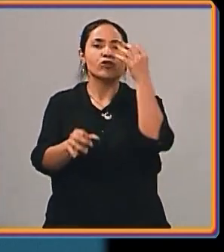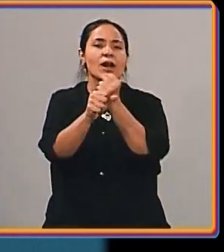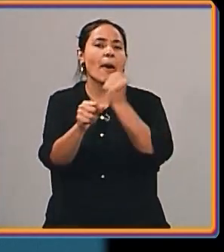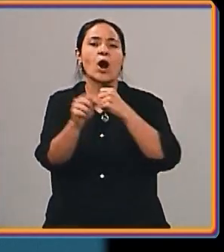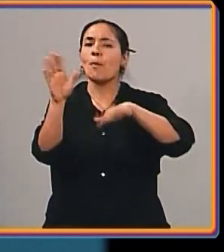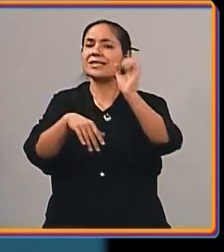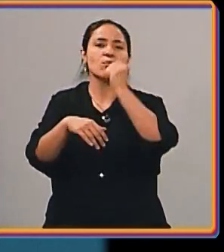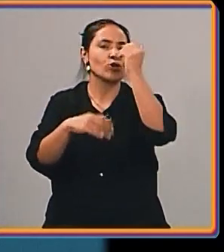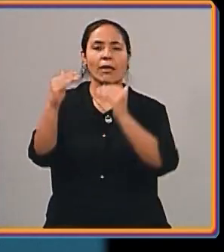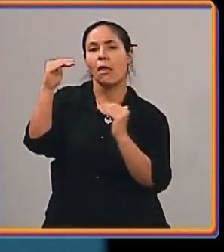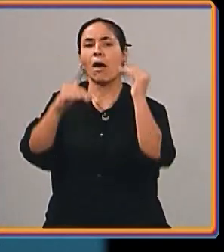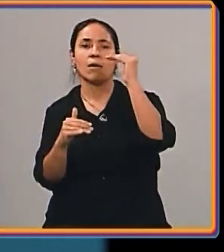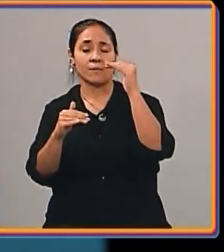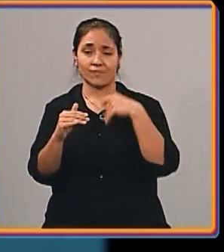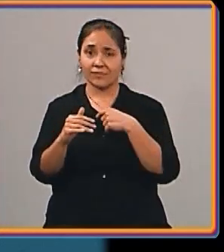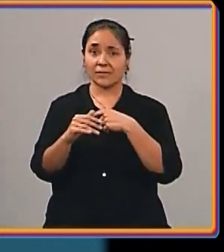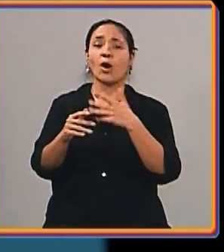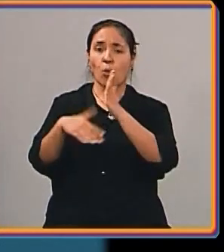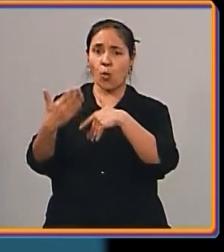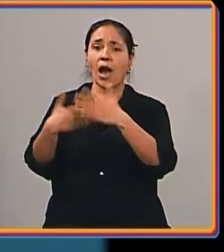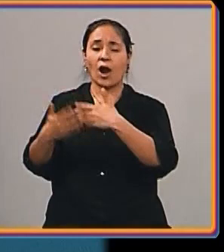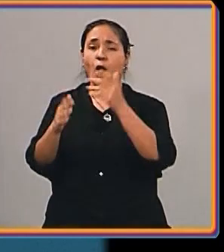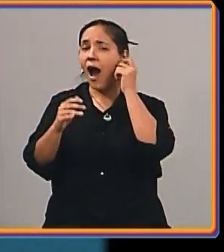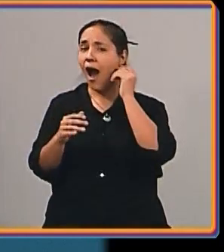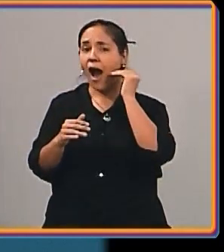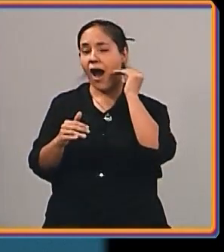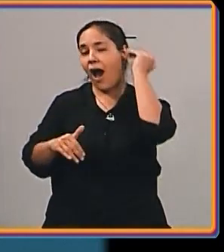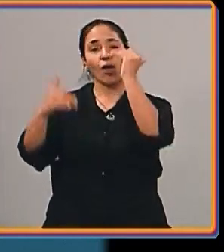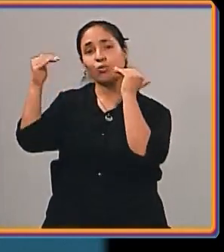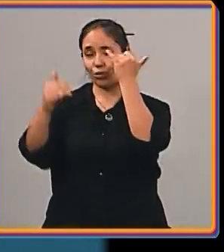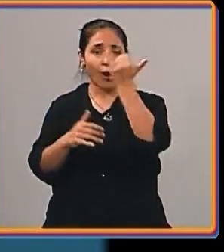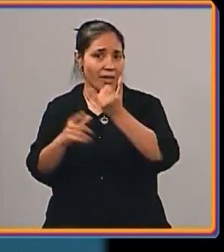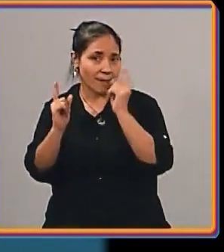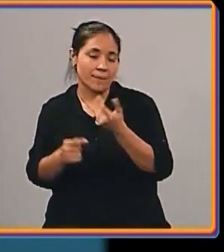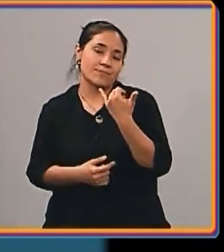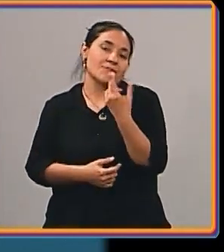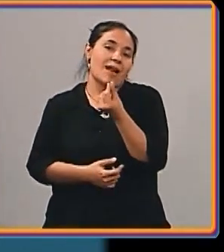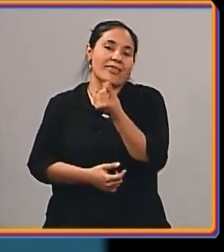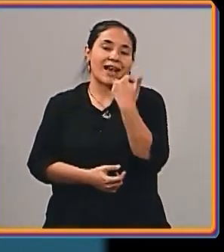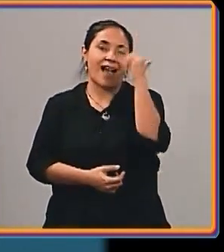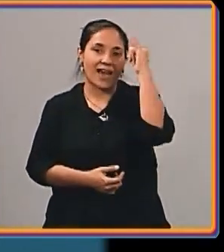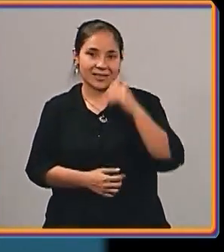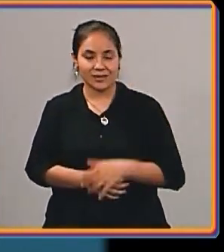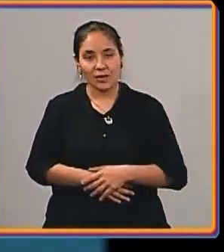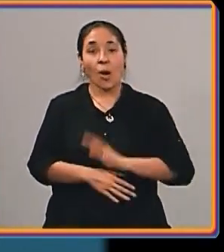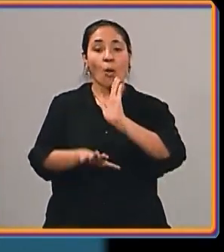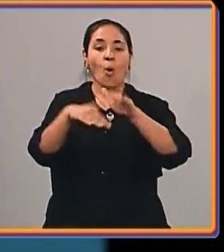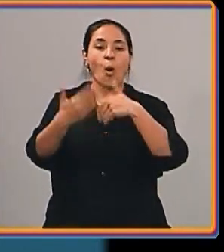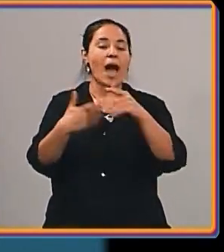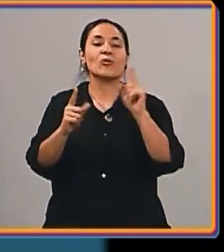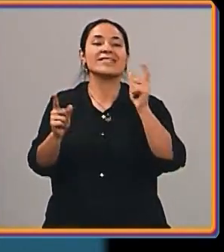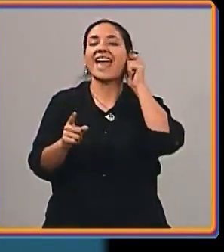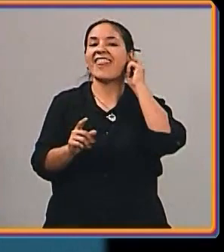obligaciones. Y los juguetes en los adultos también existen, lo que pasa es que son más caros. Jugar no es